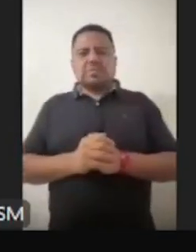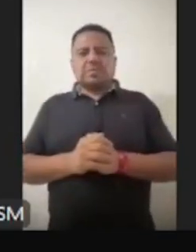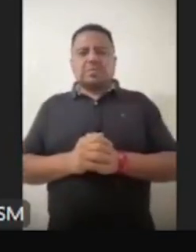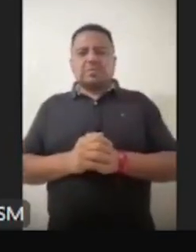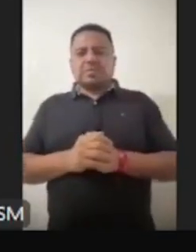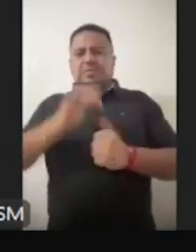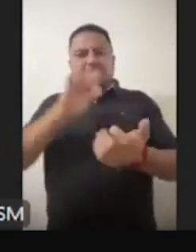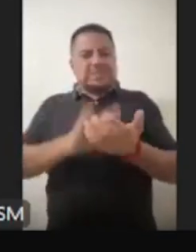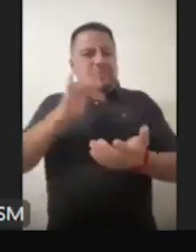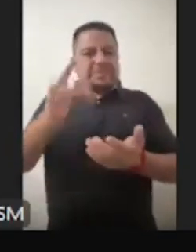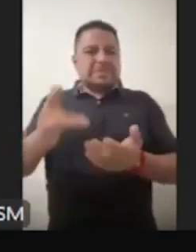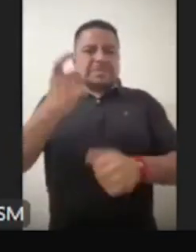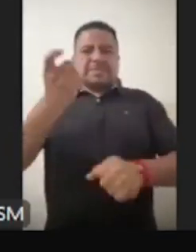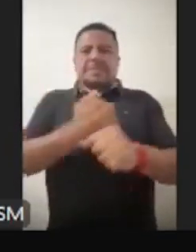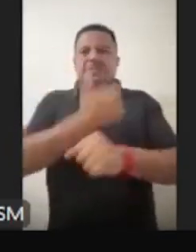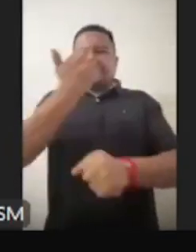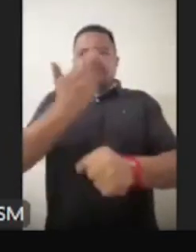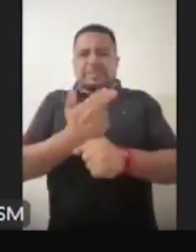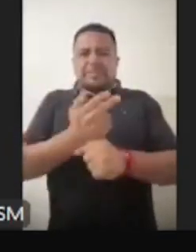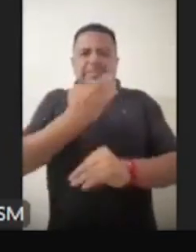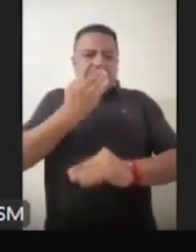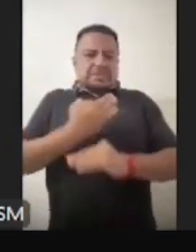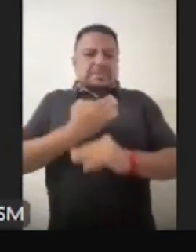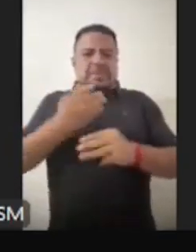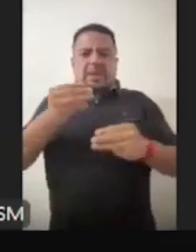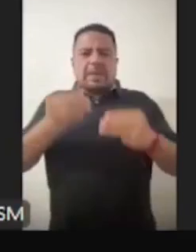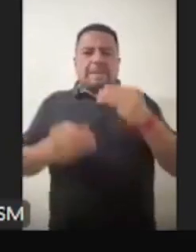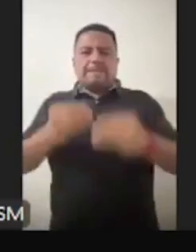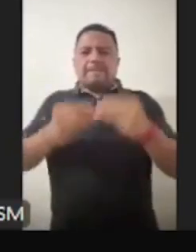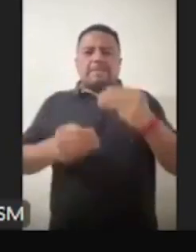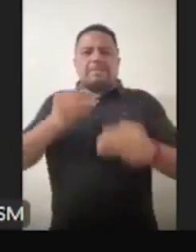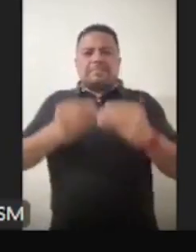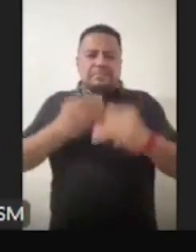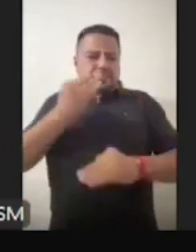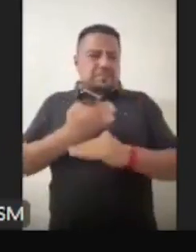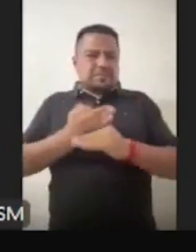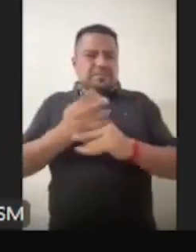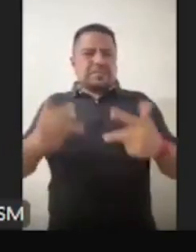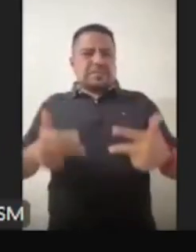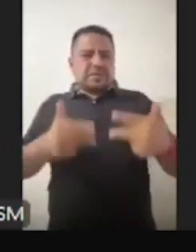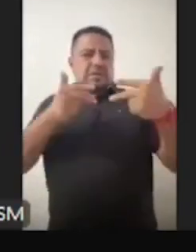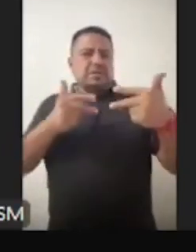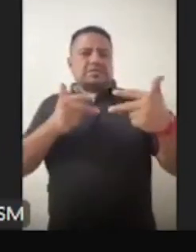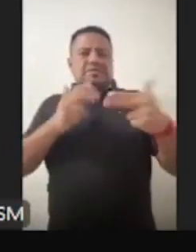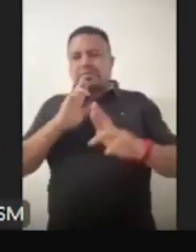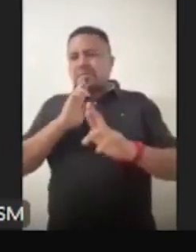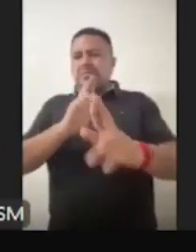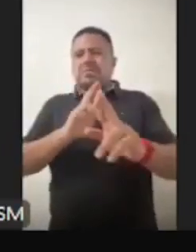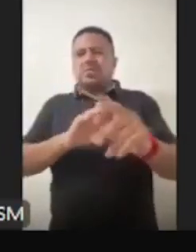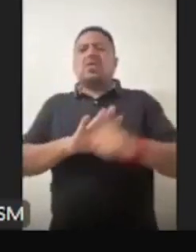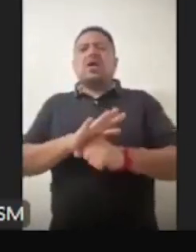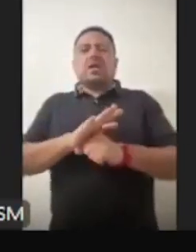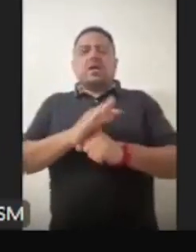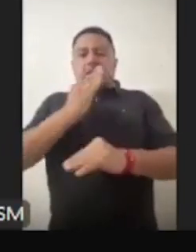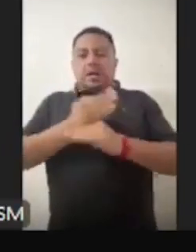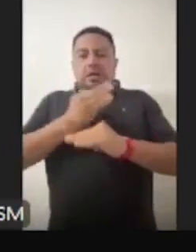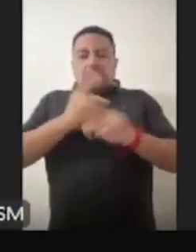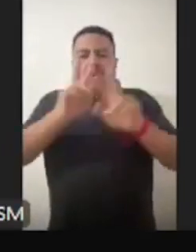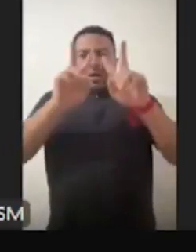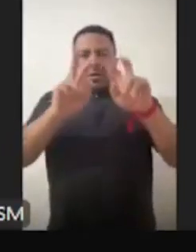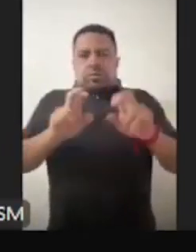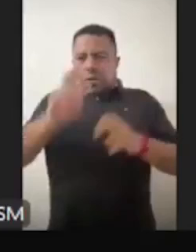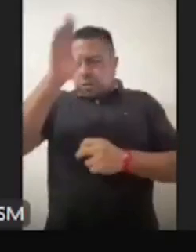Gracias, secretario. Magistradas, magistrado, en la presente sesión de resolución, las cuentas, los puntos de acuerdo y